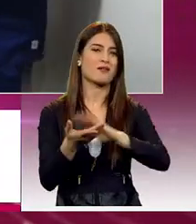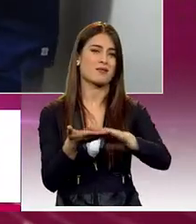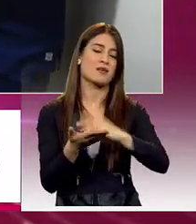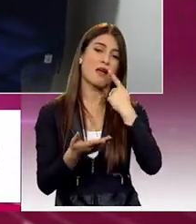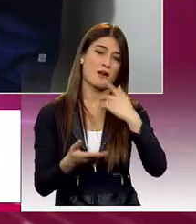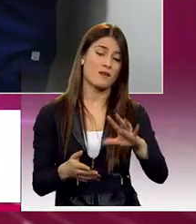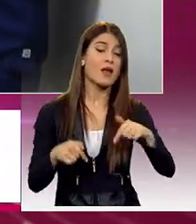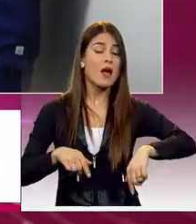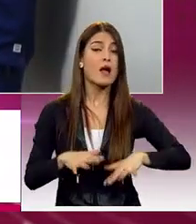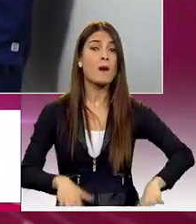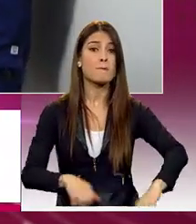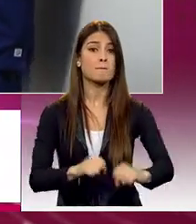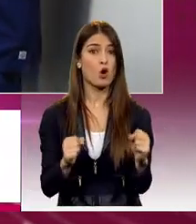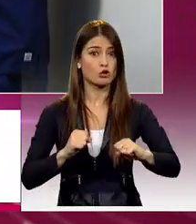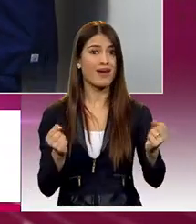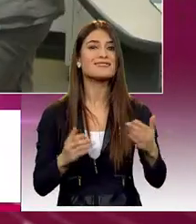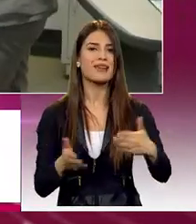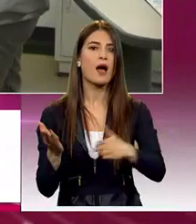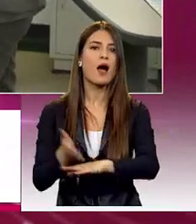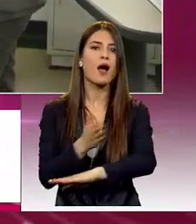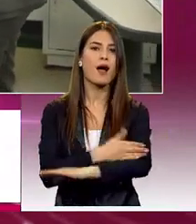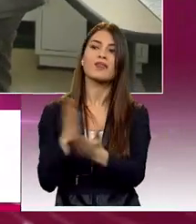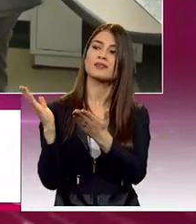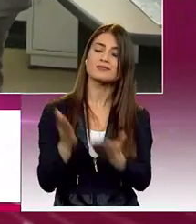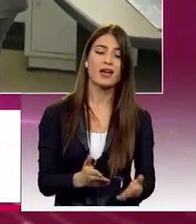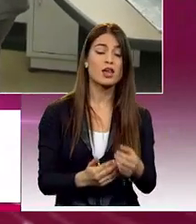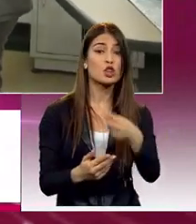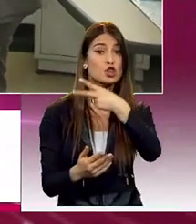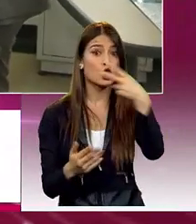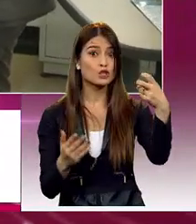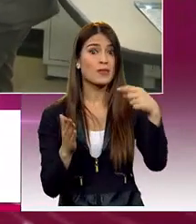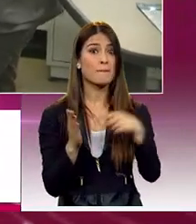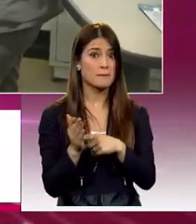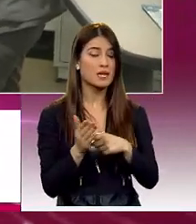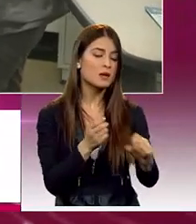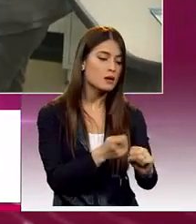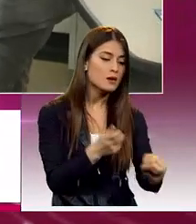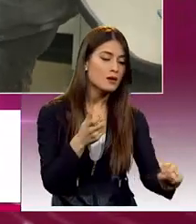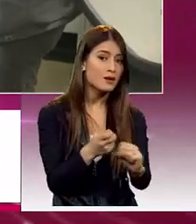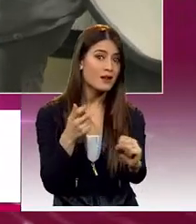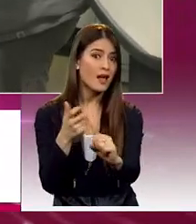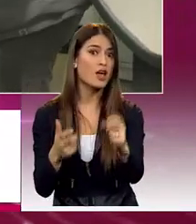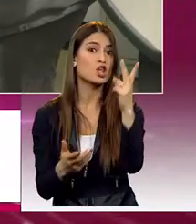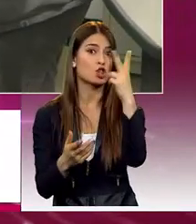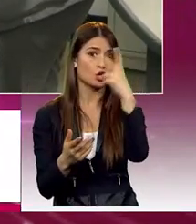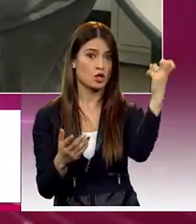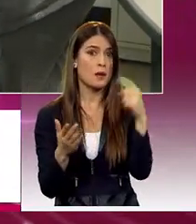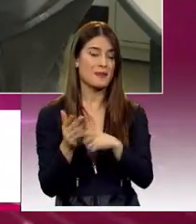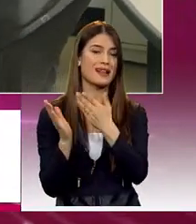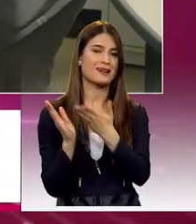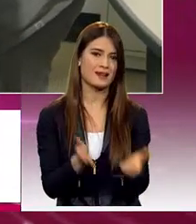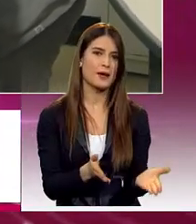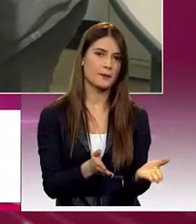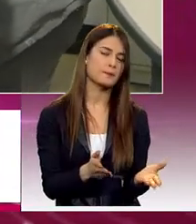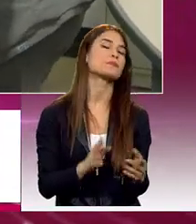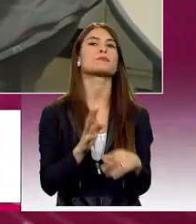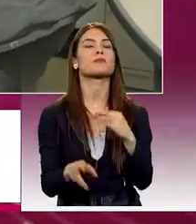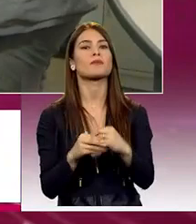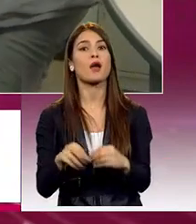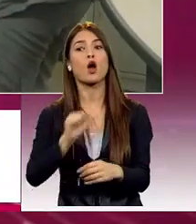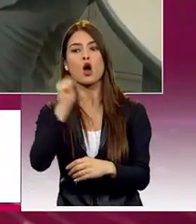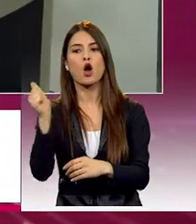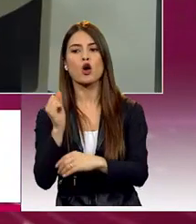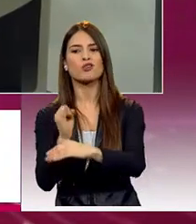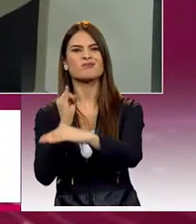de estos kits de extracción y deben estar aquí la semana entrante. El Instituto Nacional de Salud, el Gobierno Nacional, tiene otro tanto y más, tal